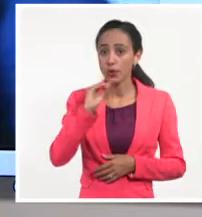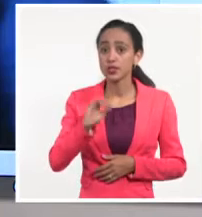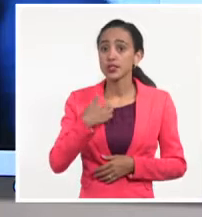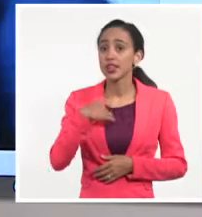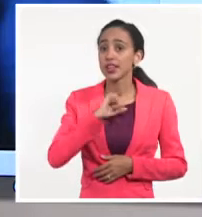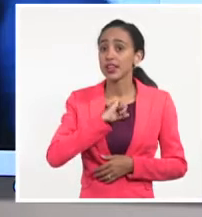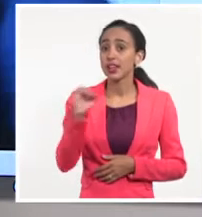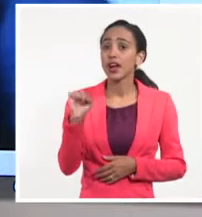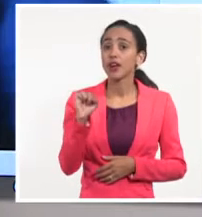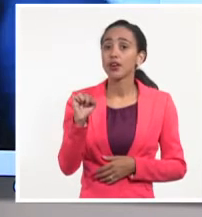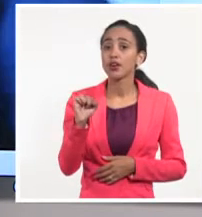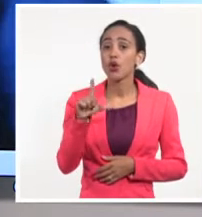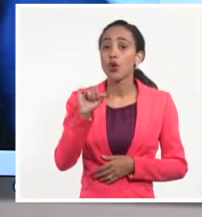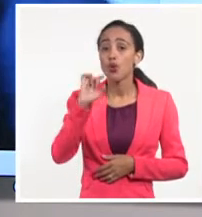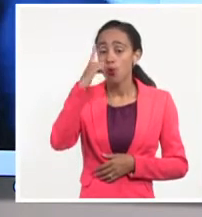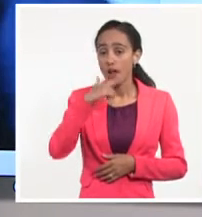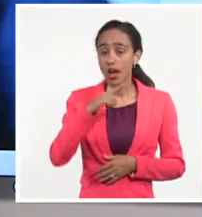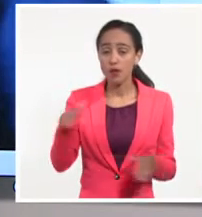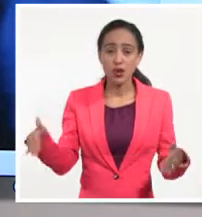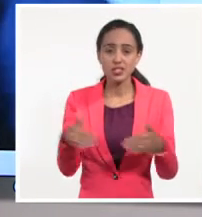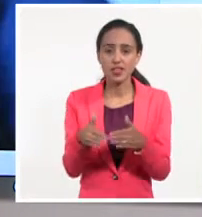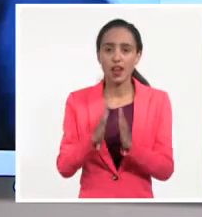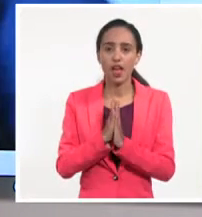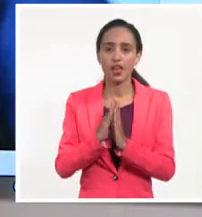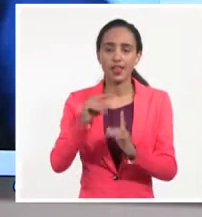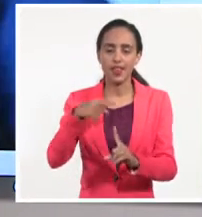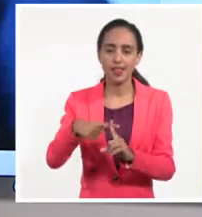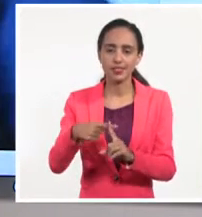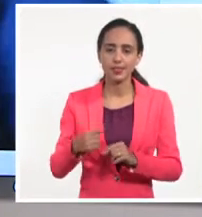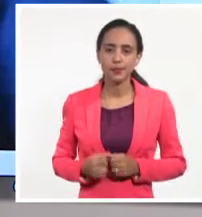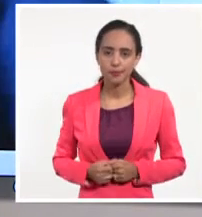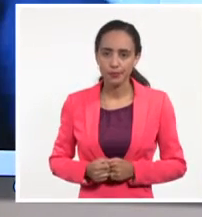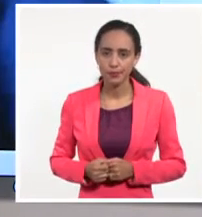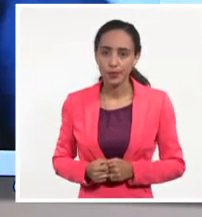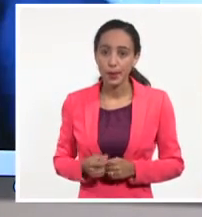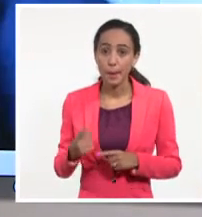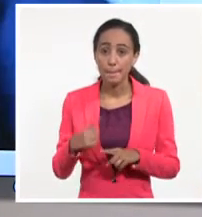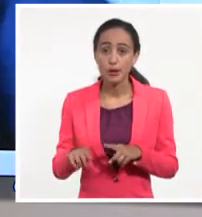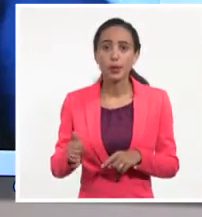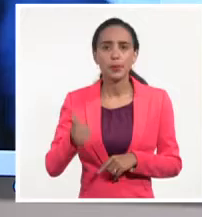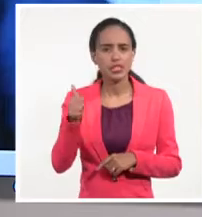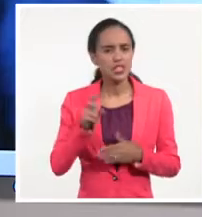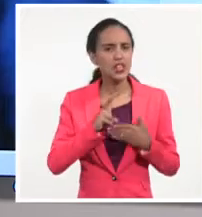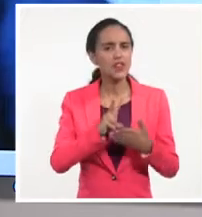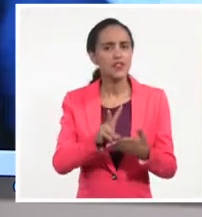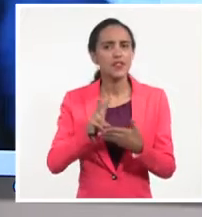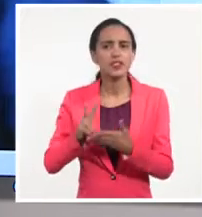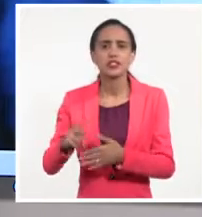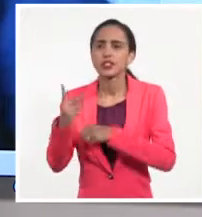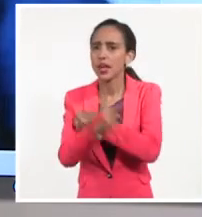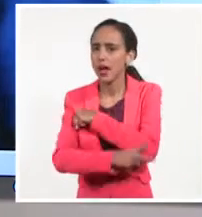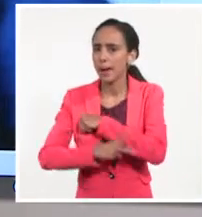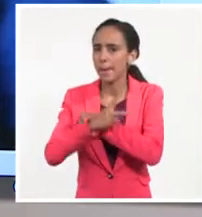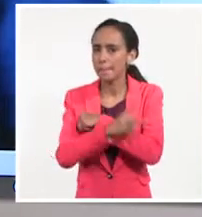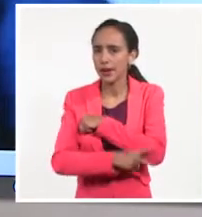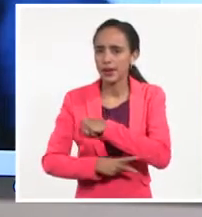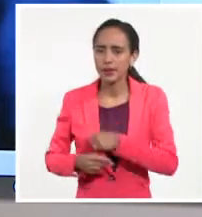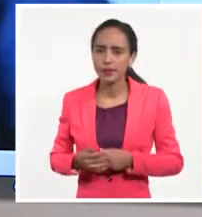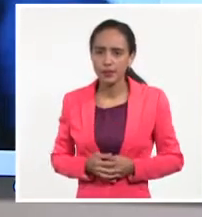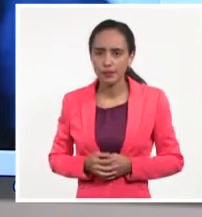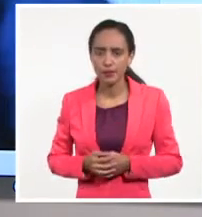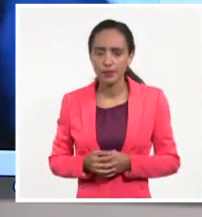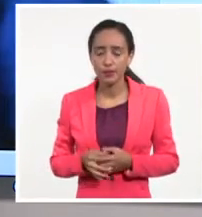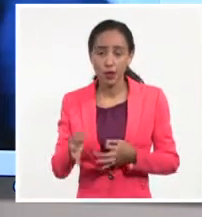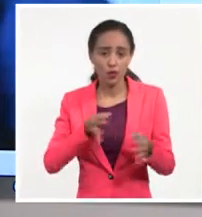cerraría las iglesias. Mientras tanto, el expresidente sigue recorriendo el país con su voz ya ronca, poniendo a